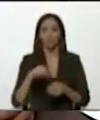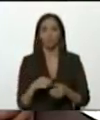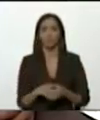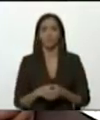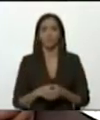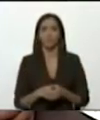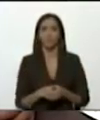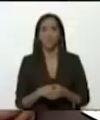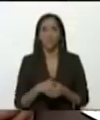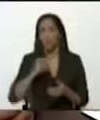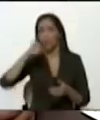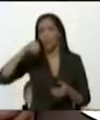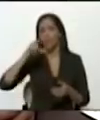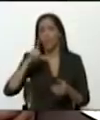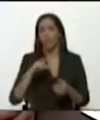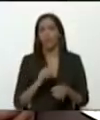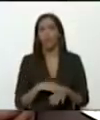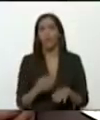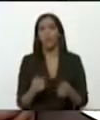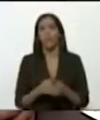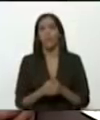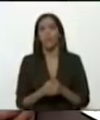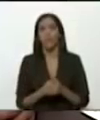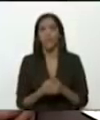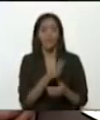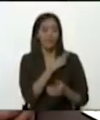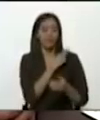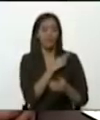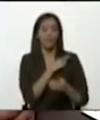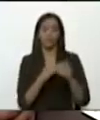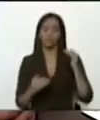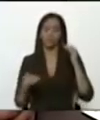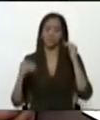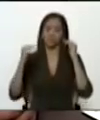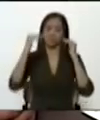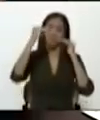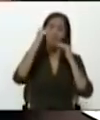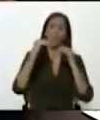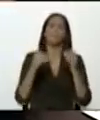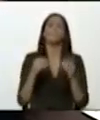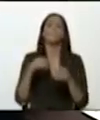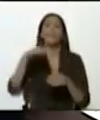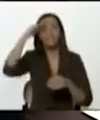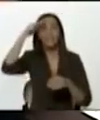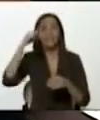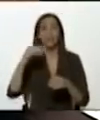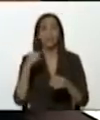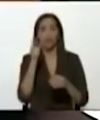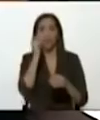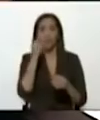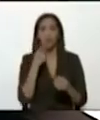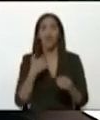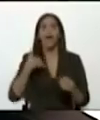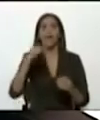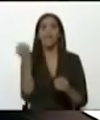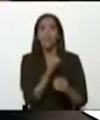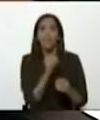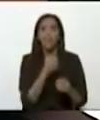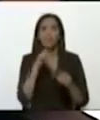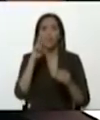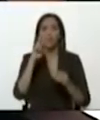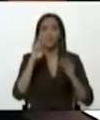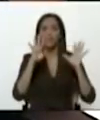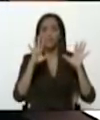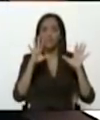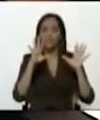O en julio. Porque es el momento de los ascensos militares. Claro. Y había que asesinar. Por eso, cuando el tipo dijo, hay que asesinar el